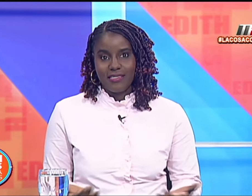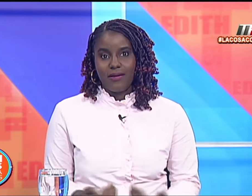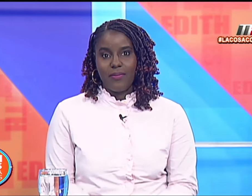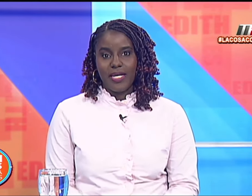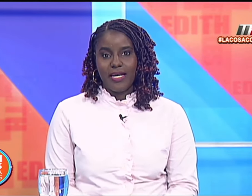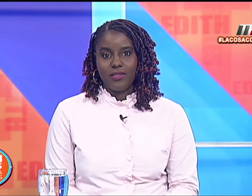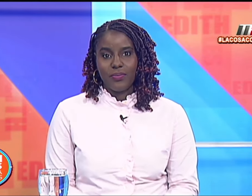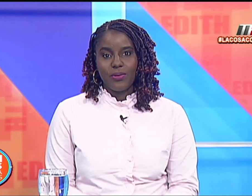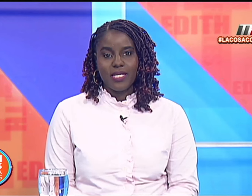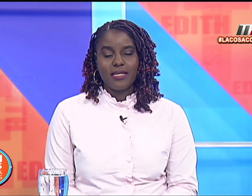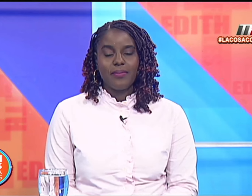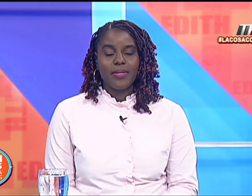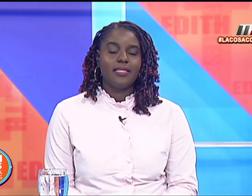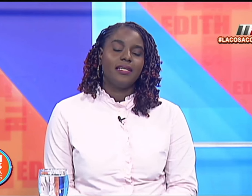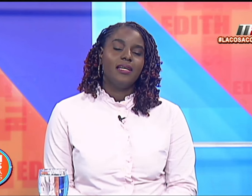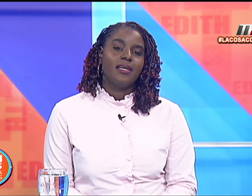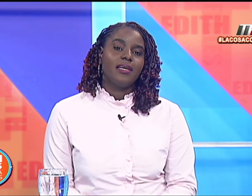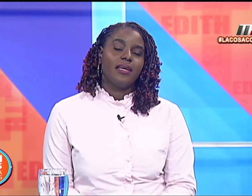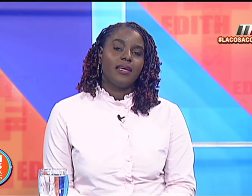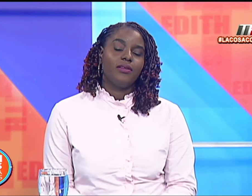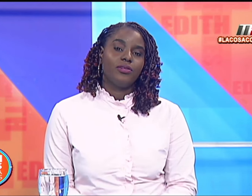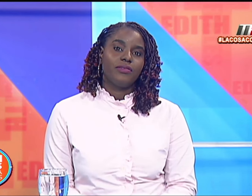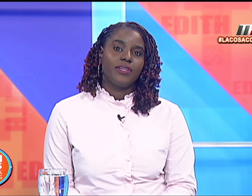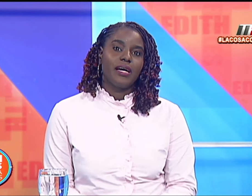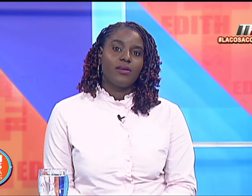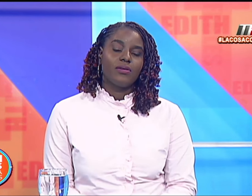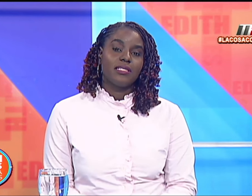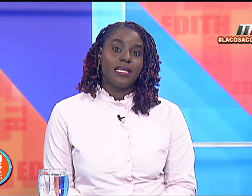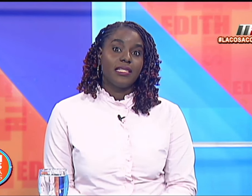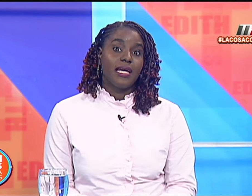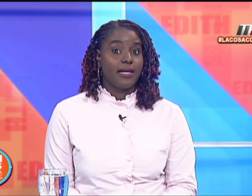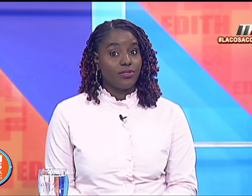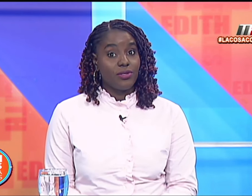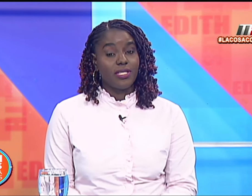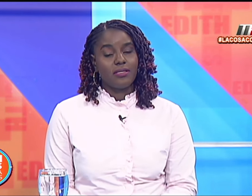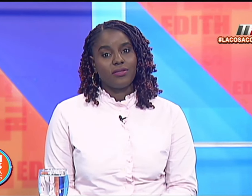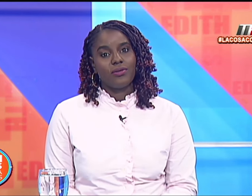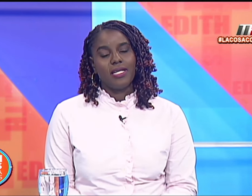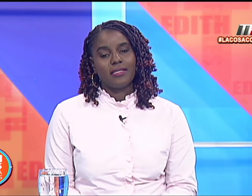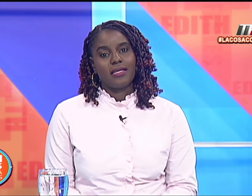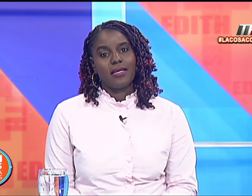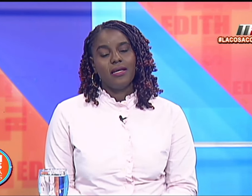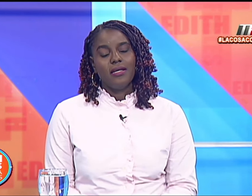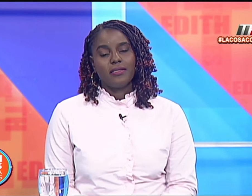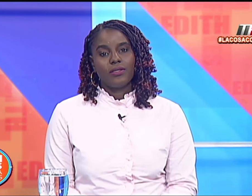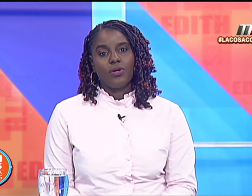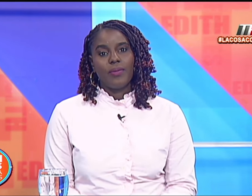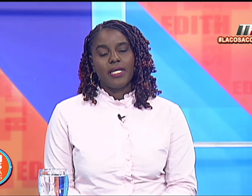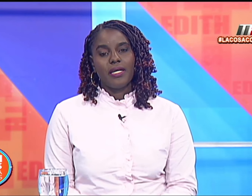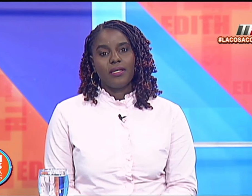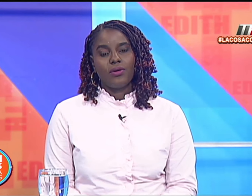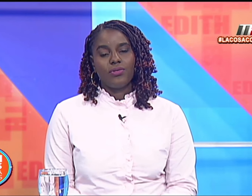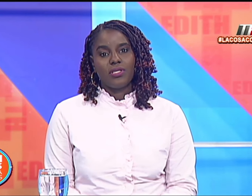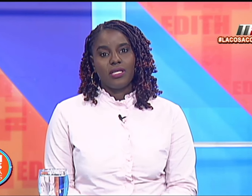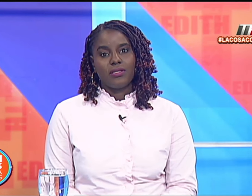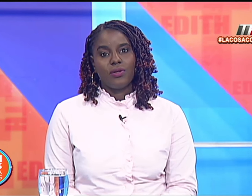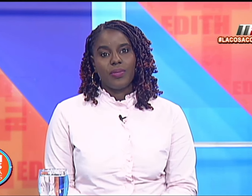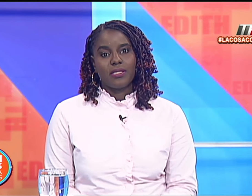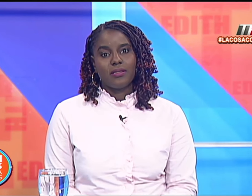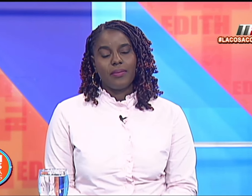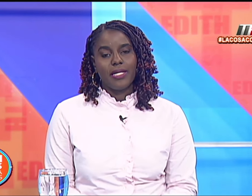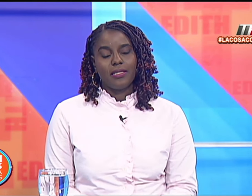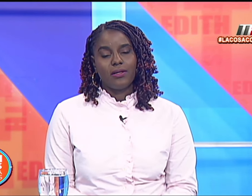que se estaba manejando, pero básicamente notificaron siete acciones que son las que se toman en